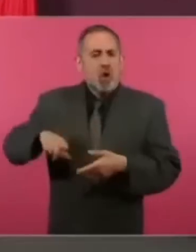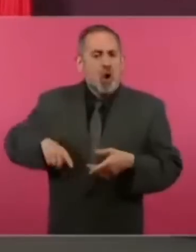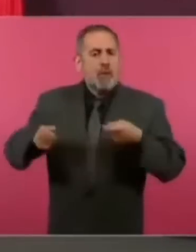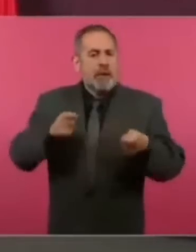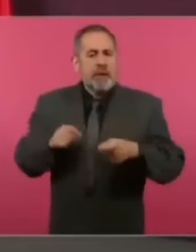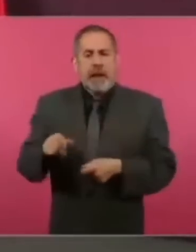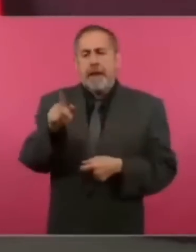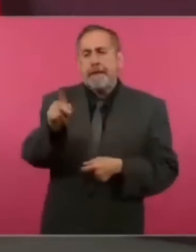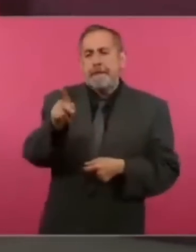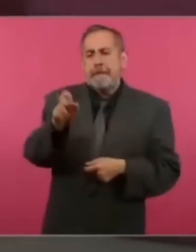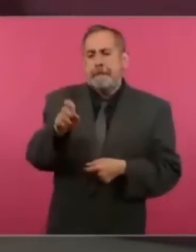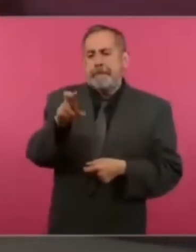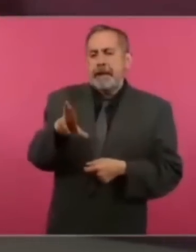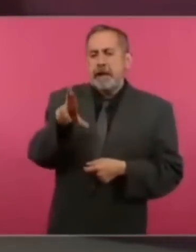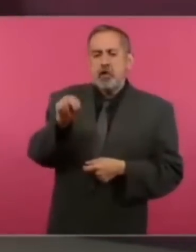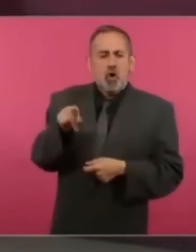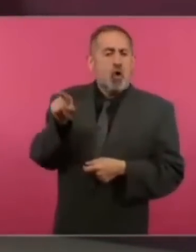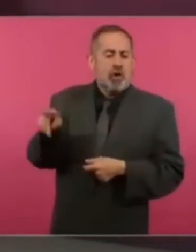Pedro Sánchez,